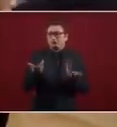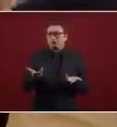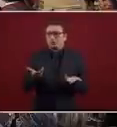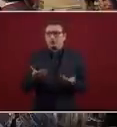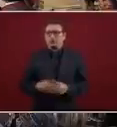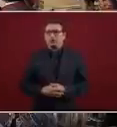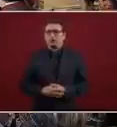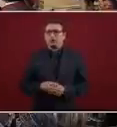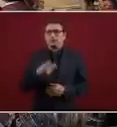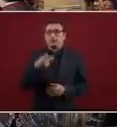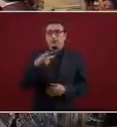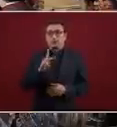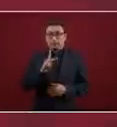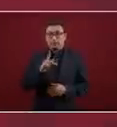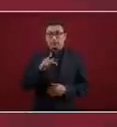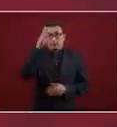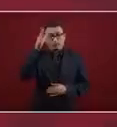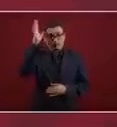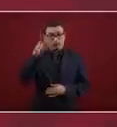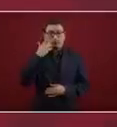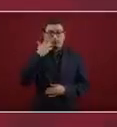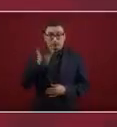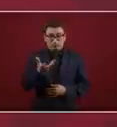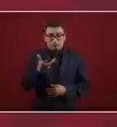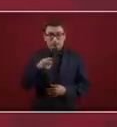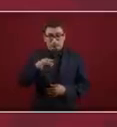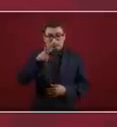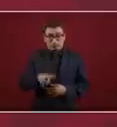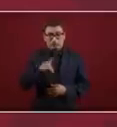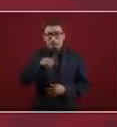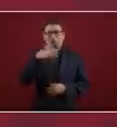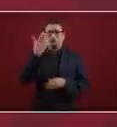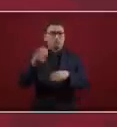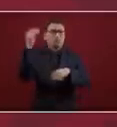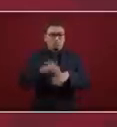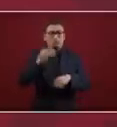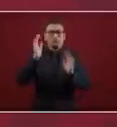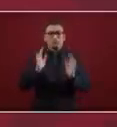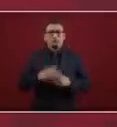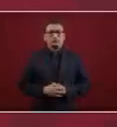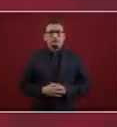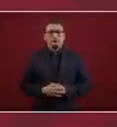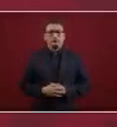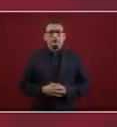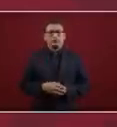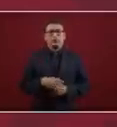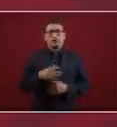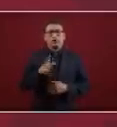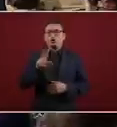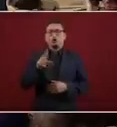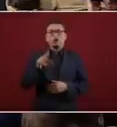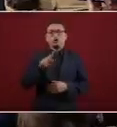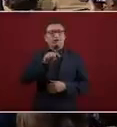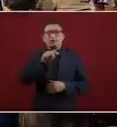Ninguna. Pero si Azteca quiere, ¿sí? Poner eso, que lo ponga. No, presidente, no es un asunto de Televisión Azteca, ni mucho